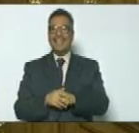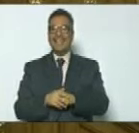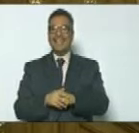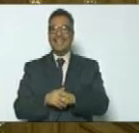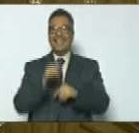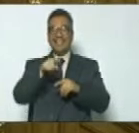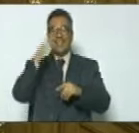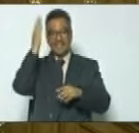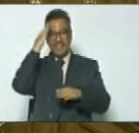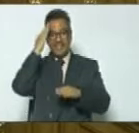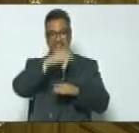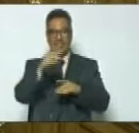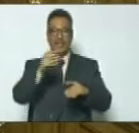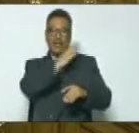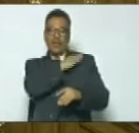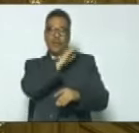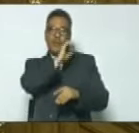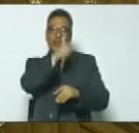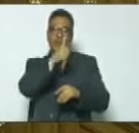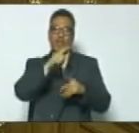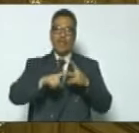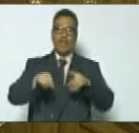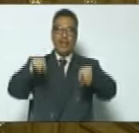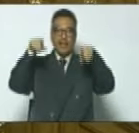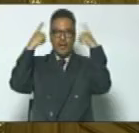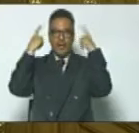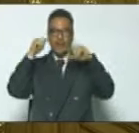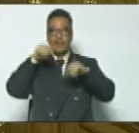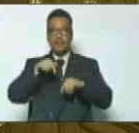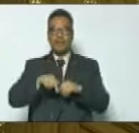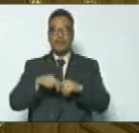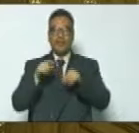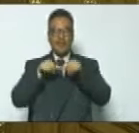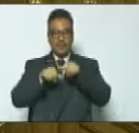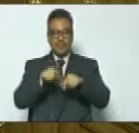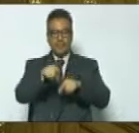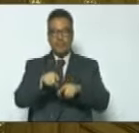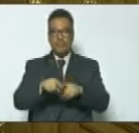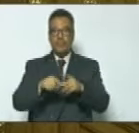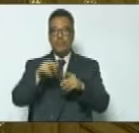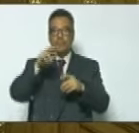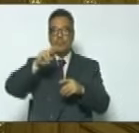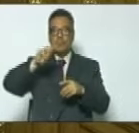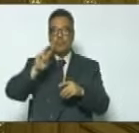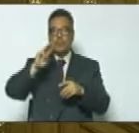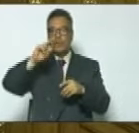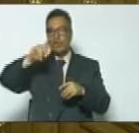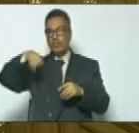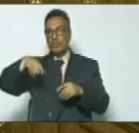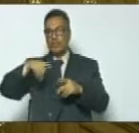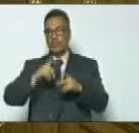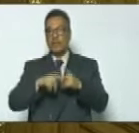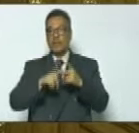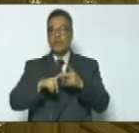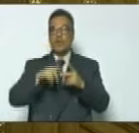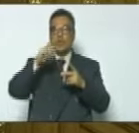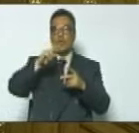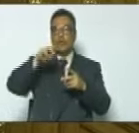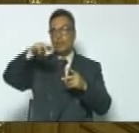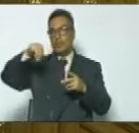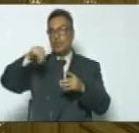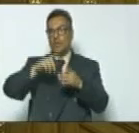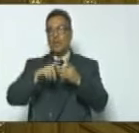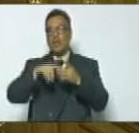Hacerle un reconocimiento a la Junta Directiva de los Tiburones de La Guaira, que aquí está presente, el señor Wilmer Ruperti, Roberto